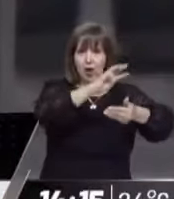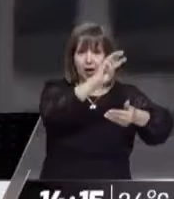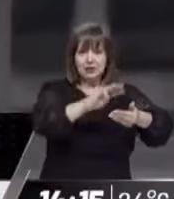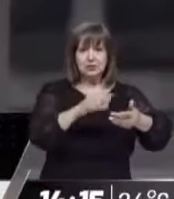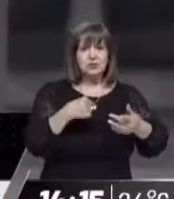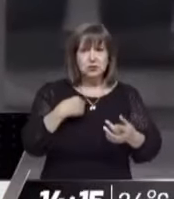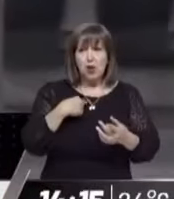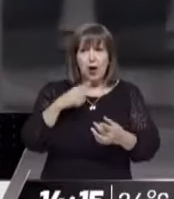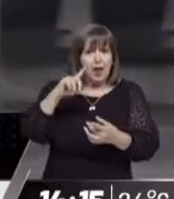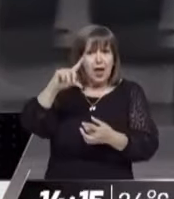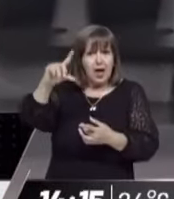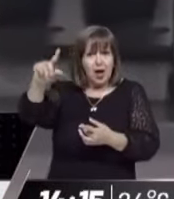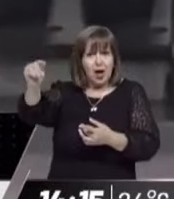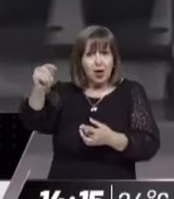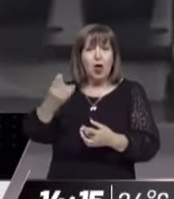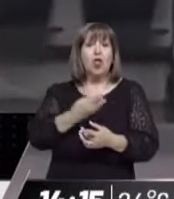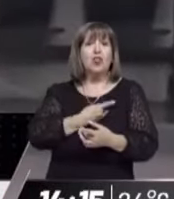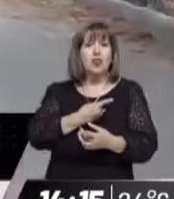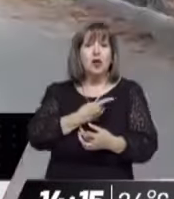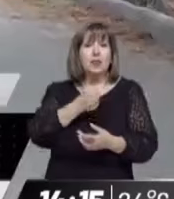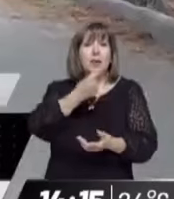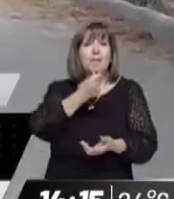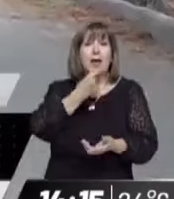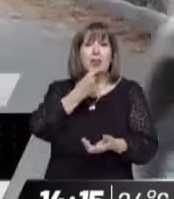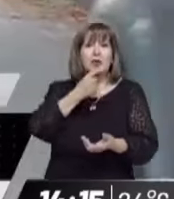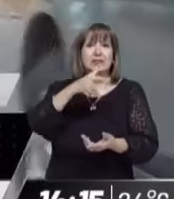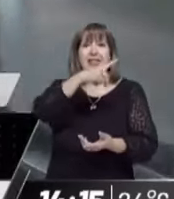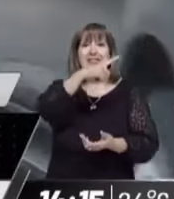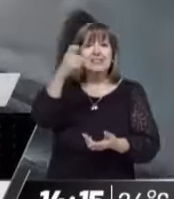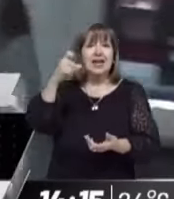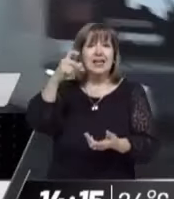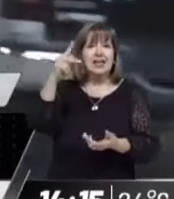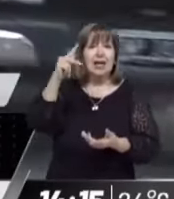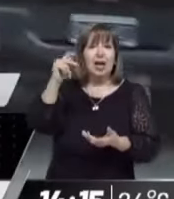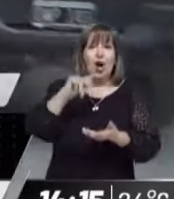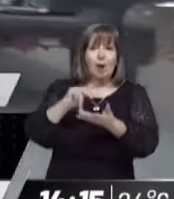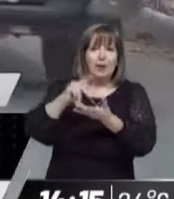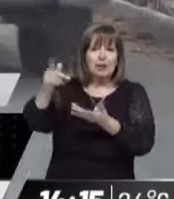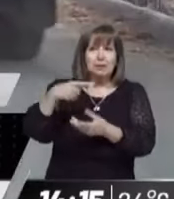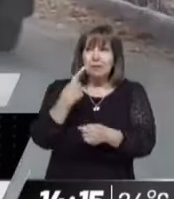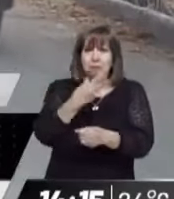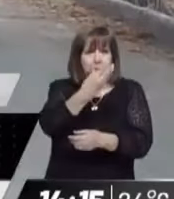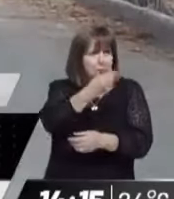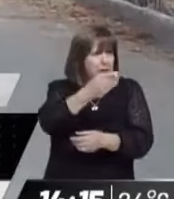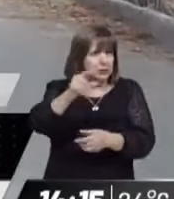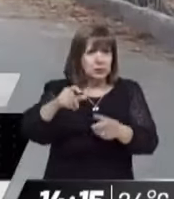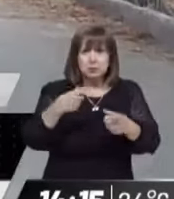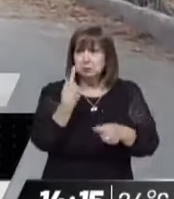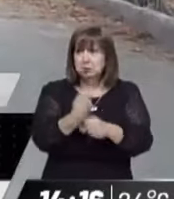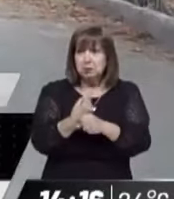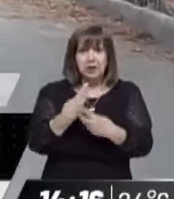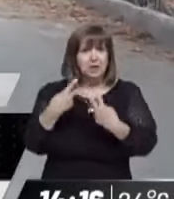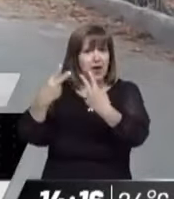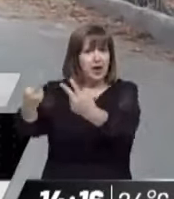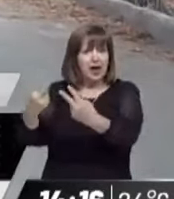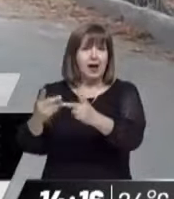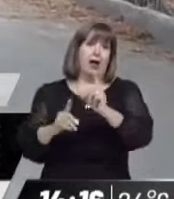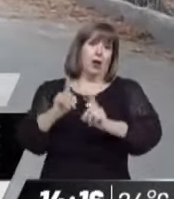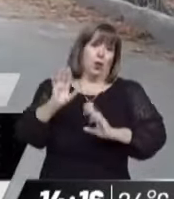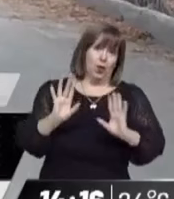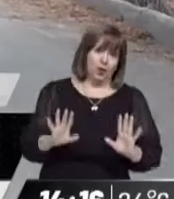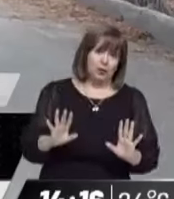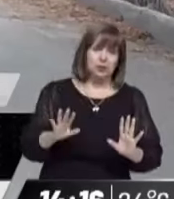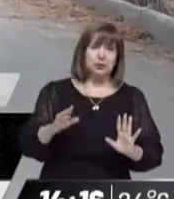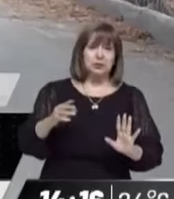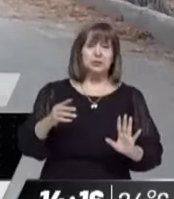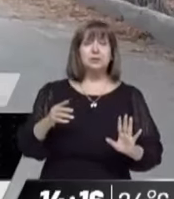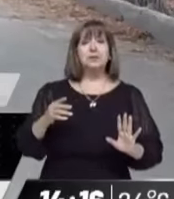más de 100 km de la ciudad de Mendoza donde mucha gente no puede viajar a hacer los trámites y a los hechos me